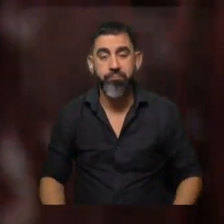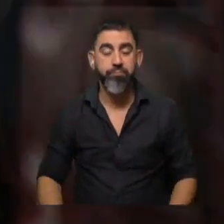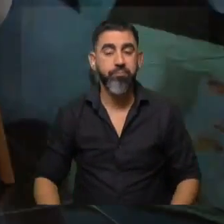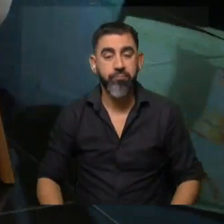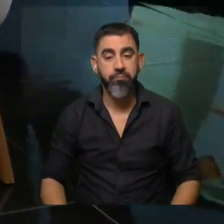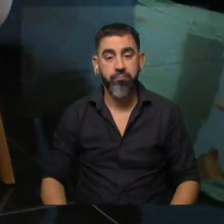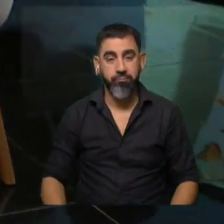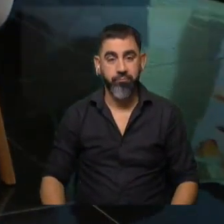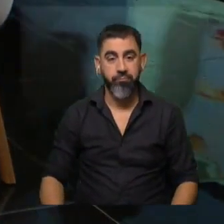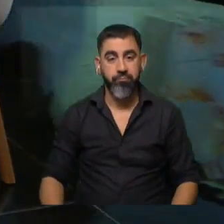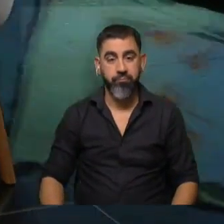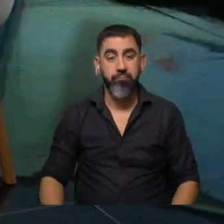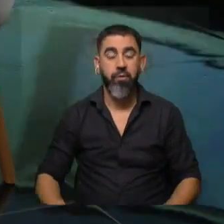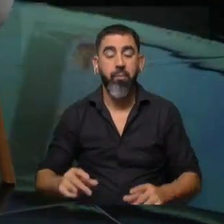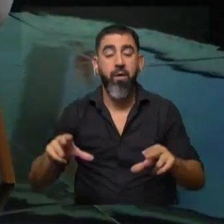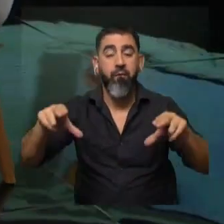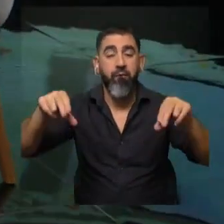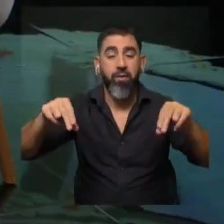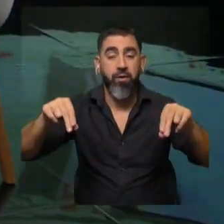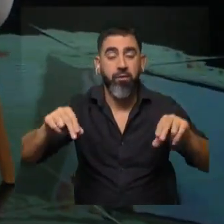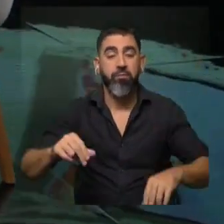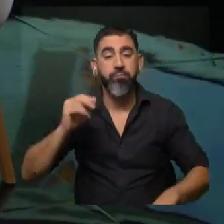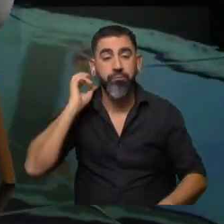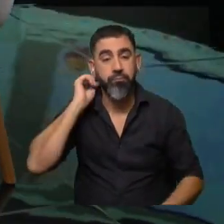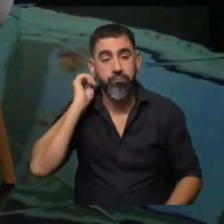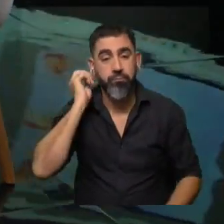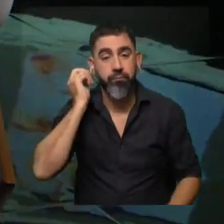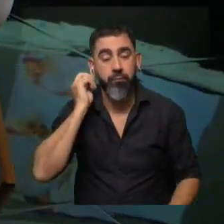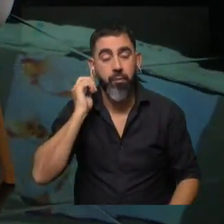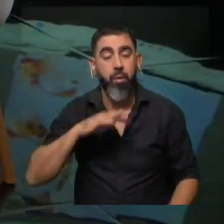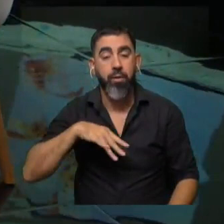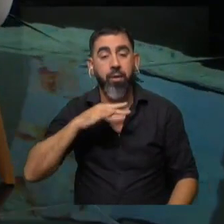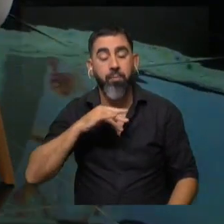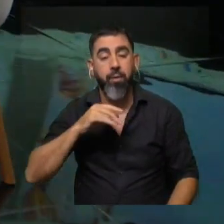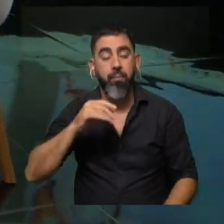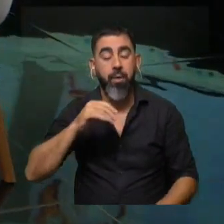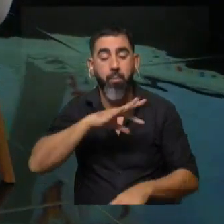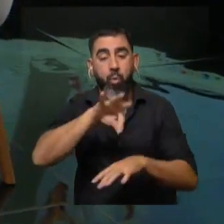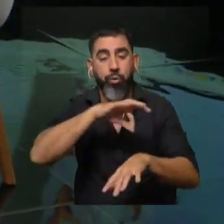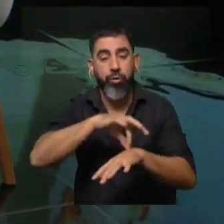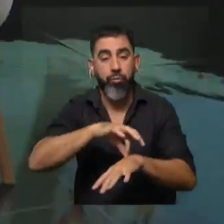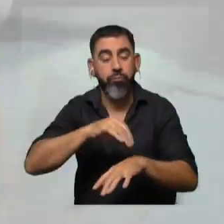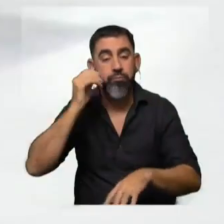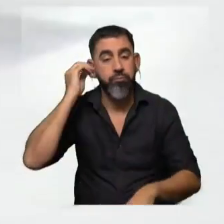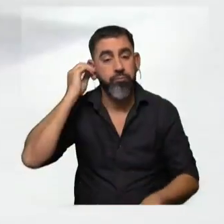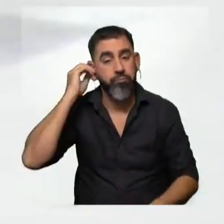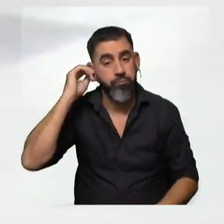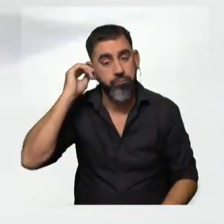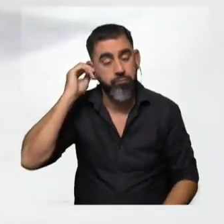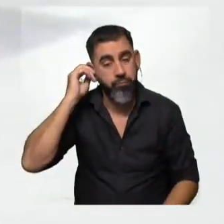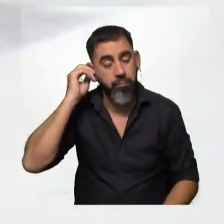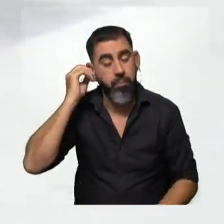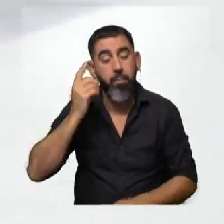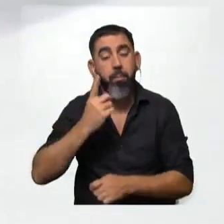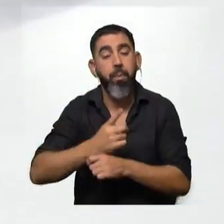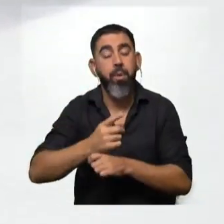lo que es esto? Y unido a una batería, en este caso es un transformador, pero es una batería. Es una trampa para captura de flebótomos. Las trampas originales, que son del CDC, son